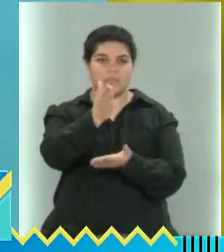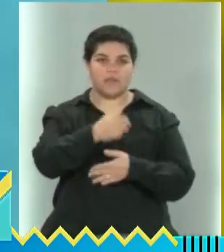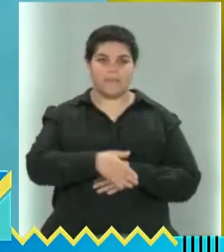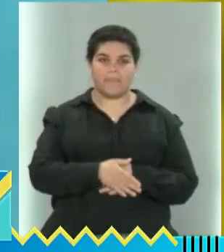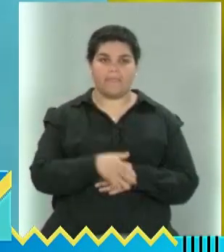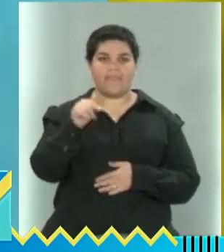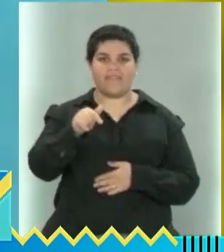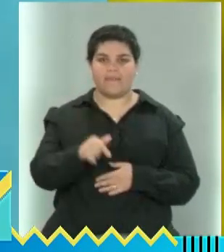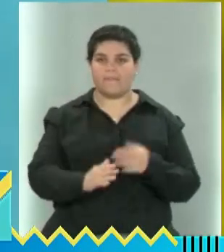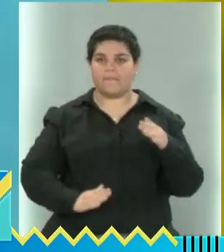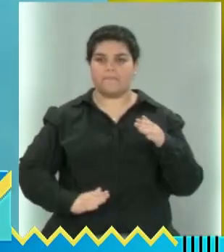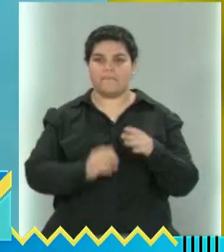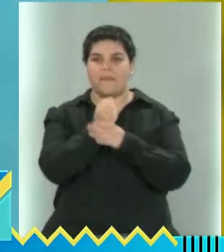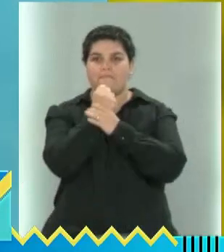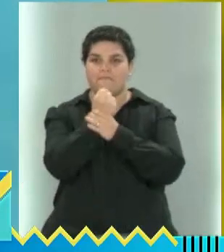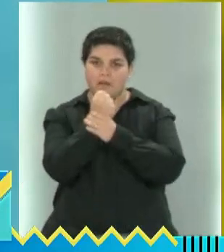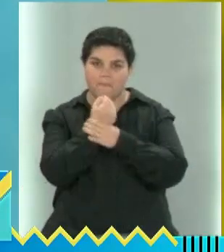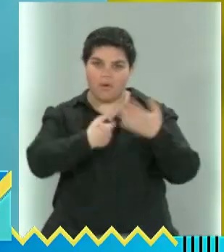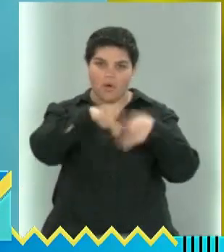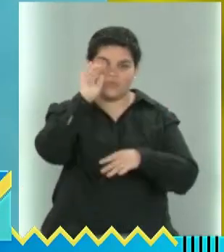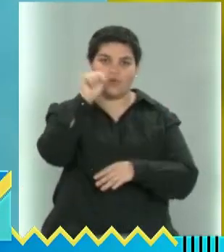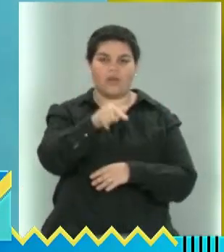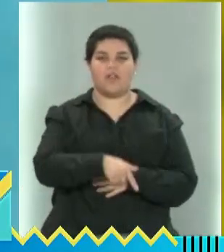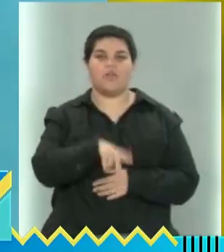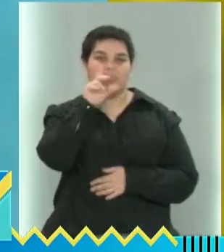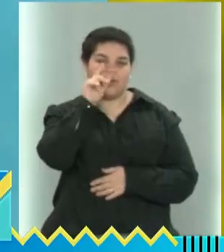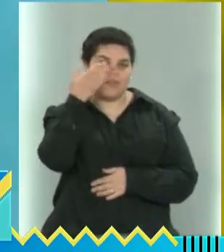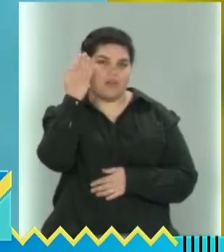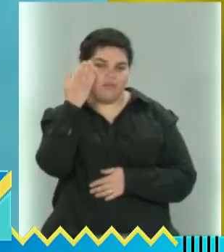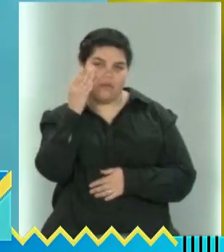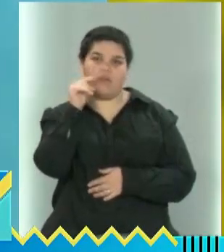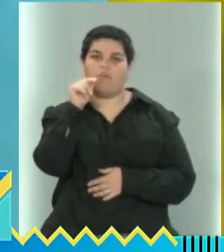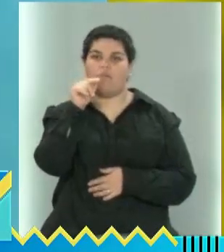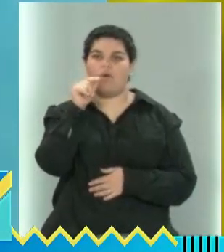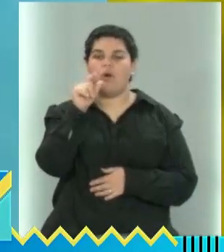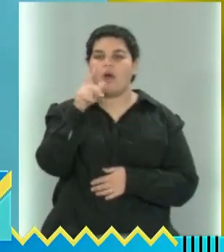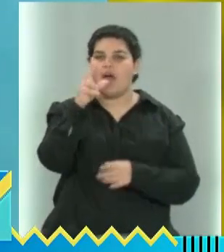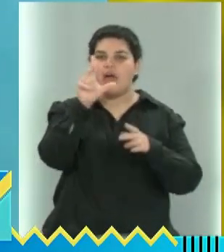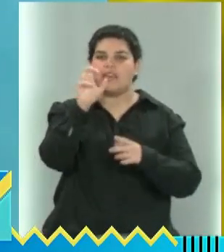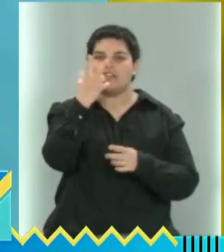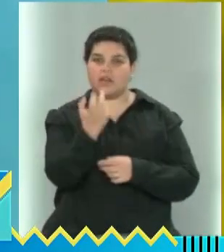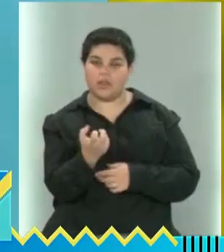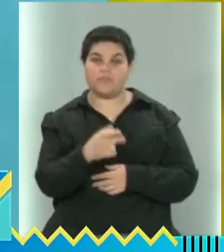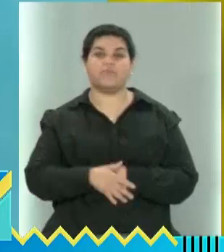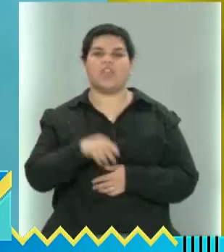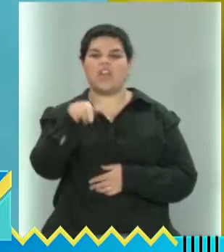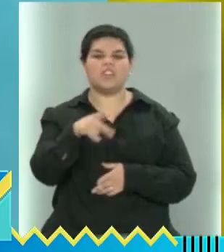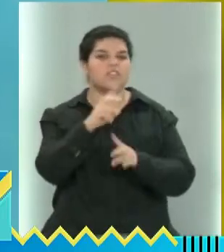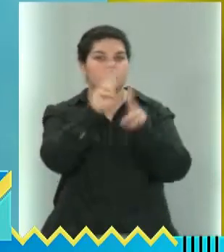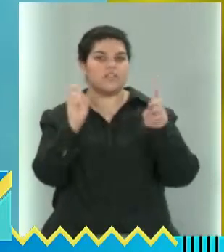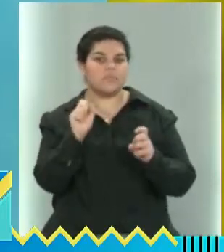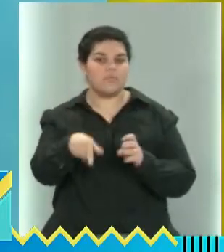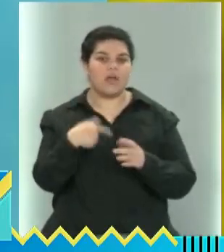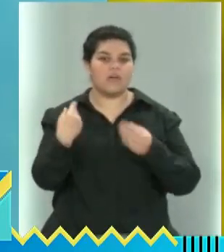topic en Twitter y en redes sociales también, como en Instagram o en Facebook. ¿Por qué decirlo? Porque tiene que ver con cómo se está hablando de